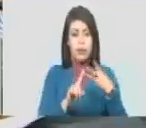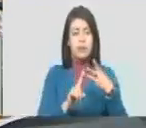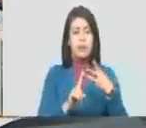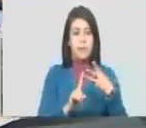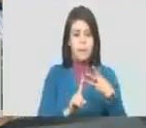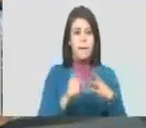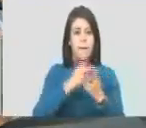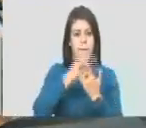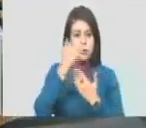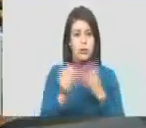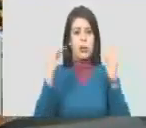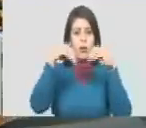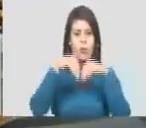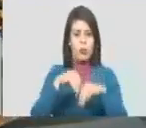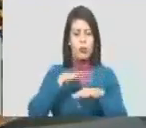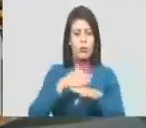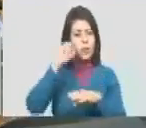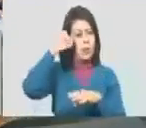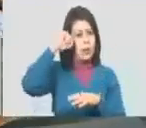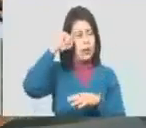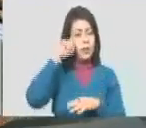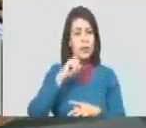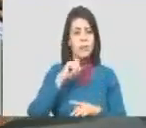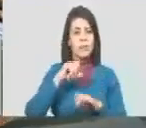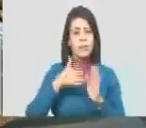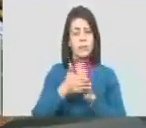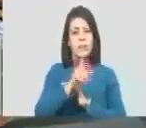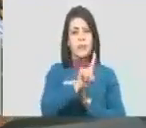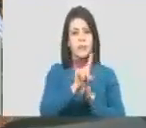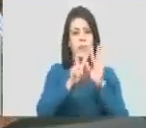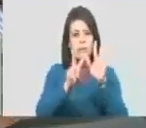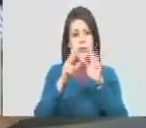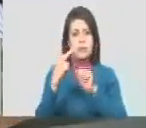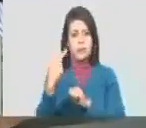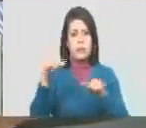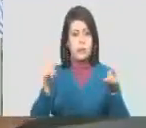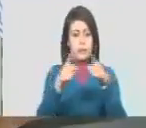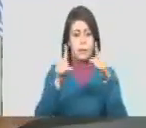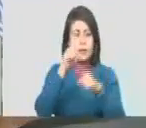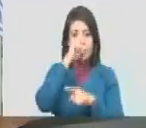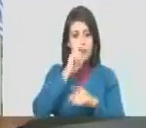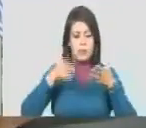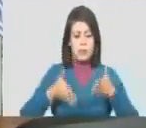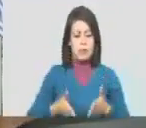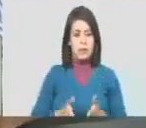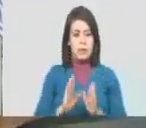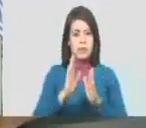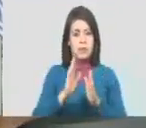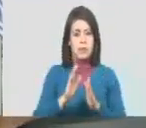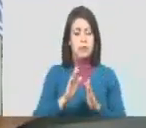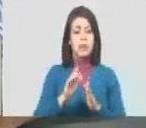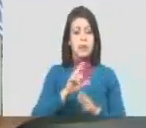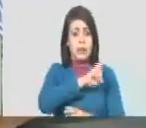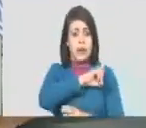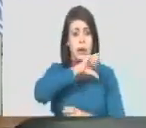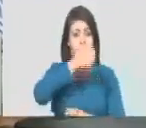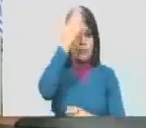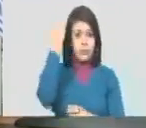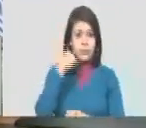tres, proyecto de acuerdo en conmemoración al 273 aniversario del natalicio del